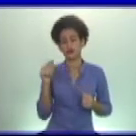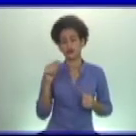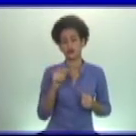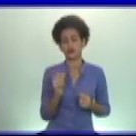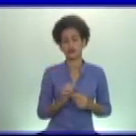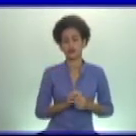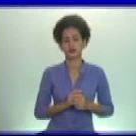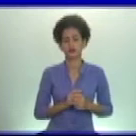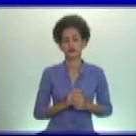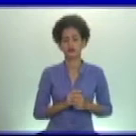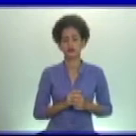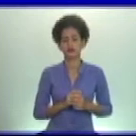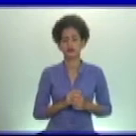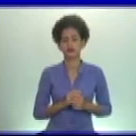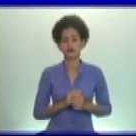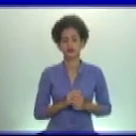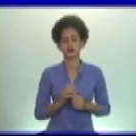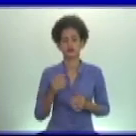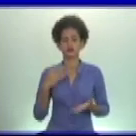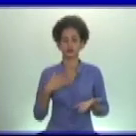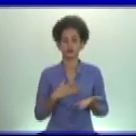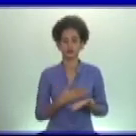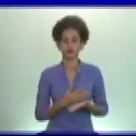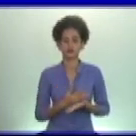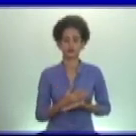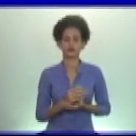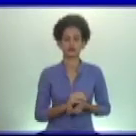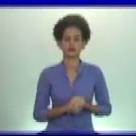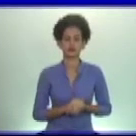valor. Vamos a continuar.